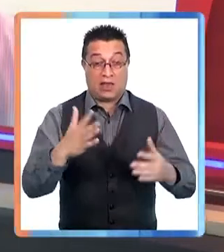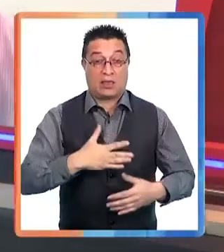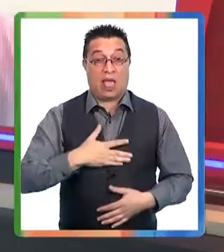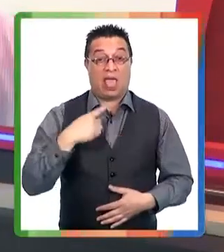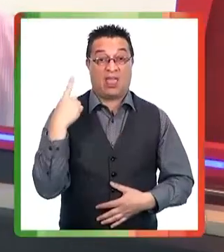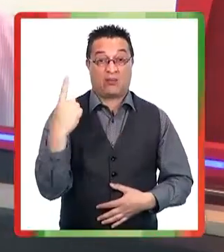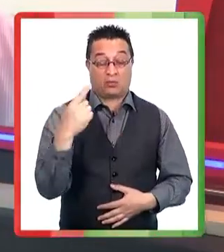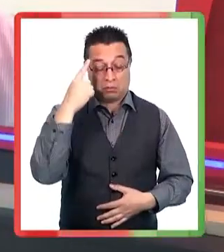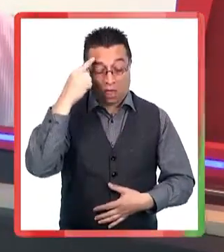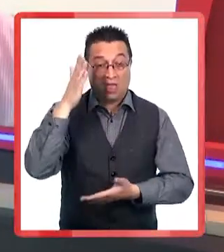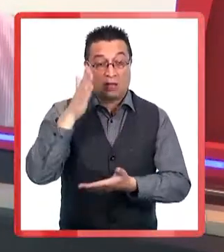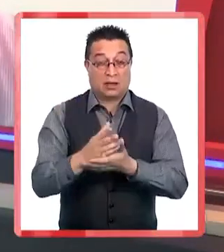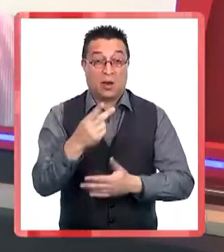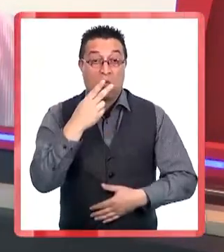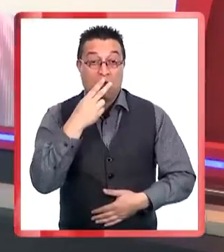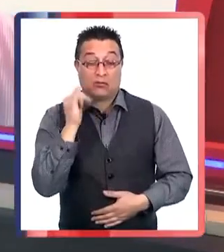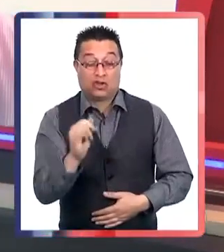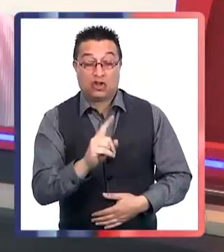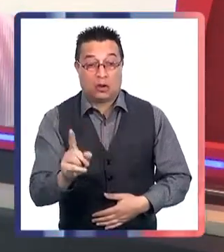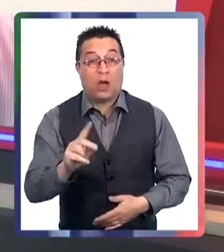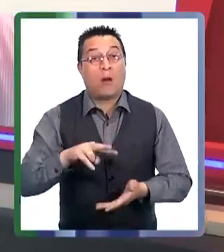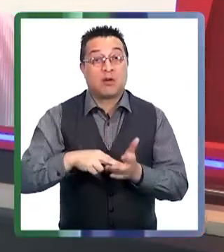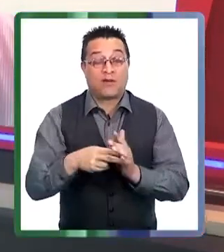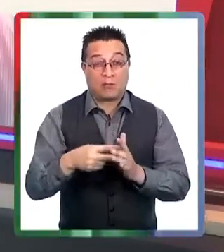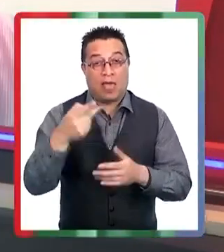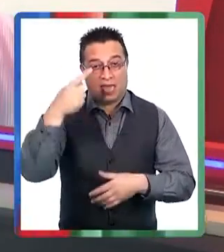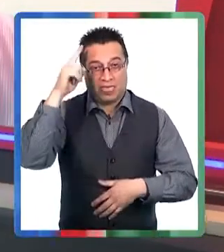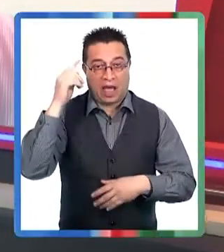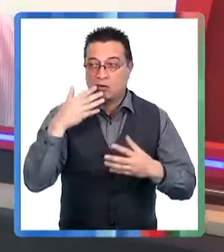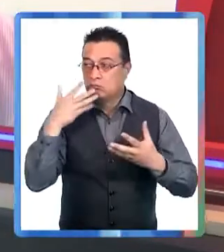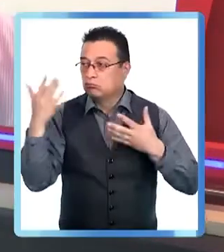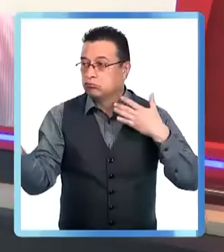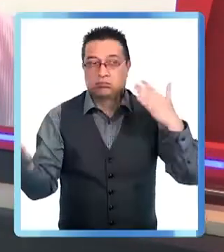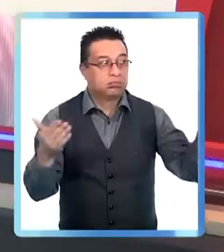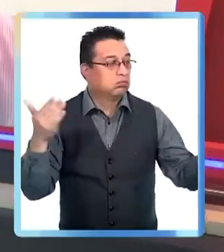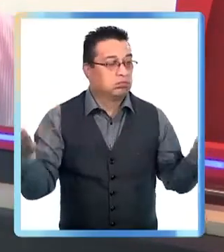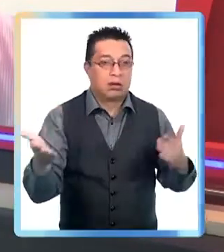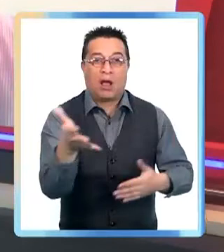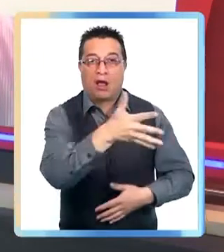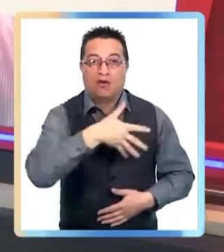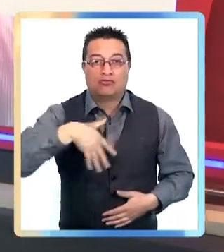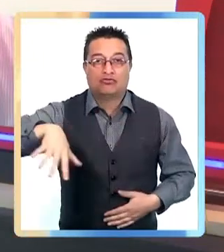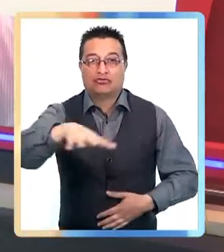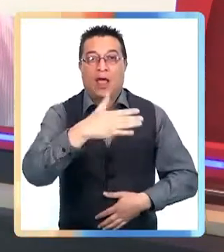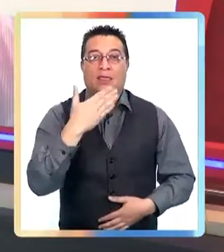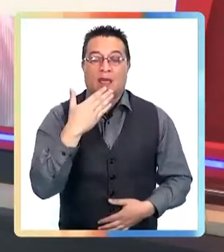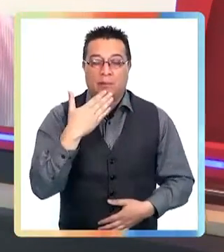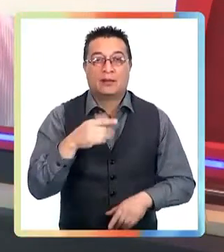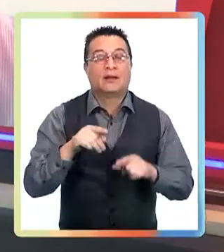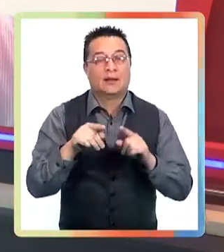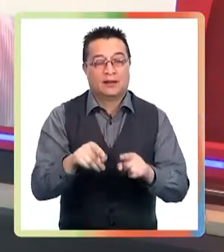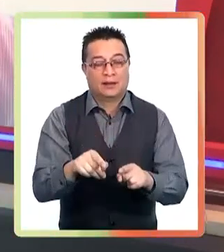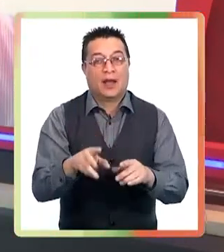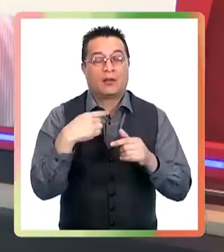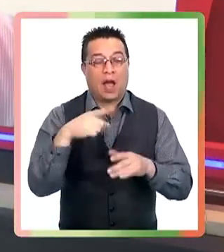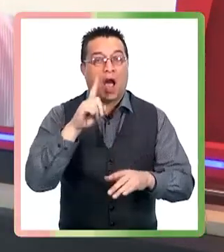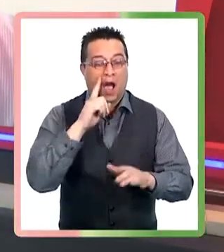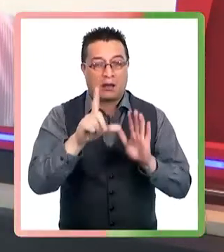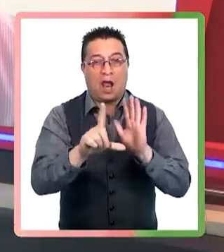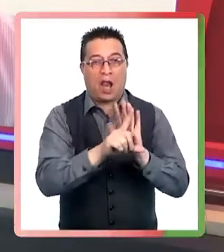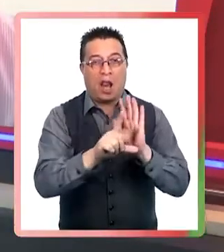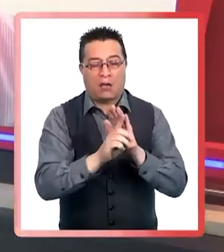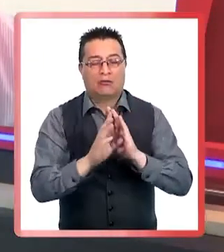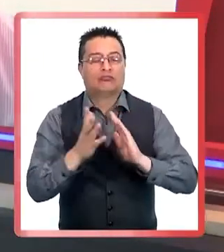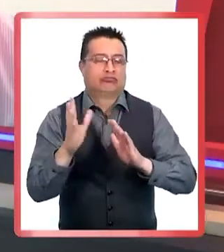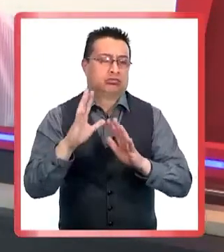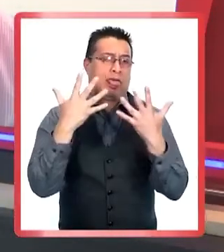libertad individual, de mis decisiones, el fumar o no, pero el problema es que aquí estamos dañando al entorno también. Yo le contaba en el bloque anterior que hay una ley que